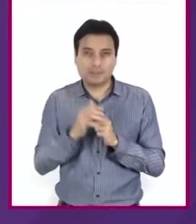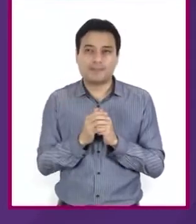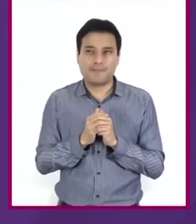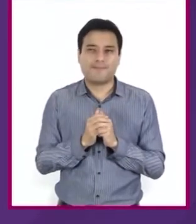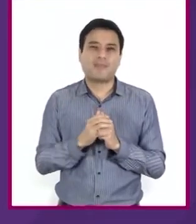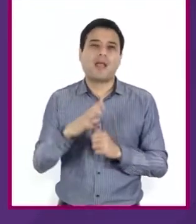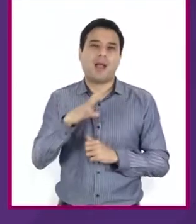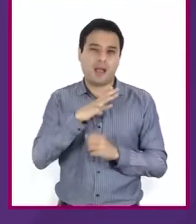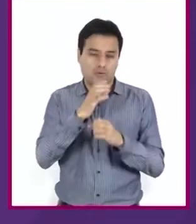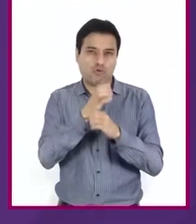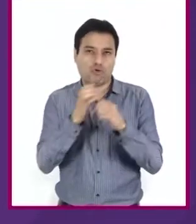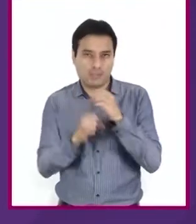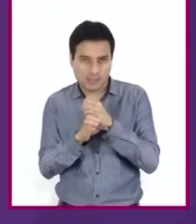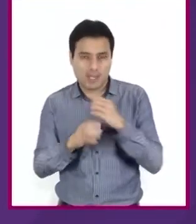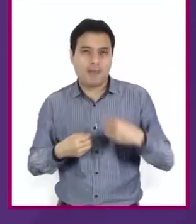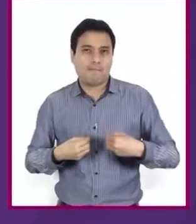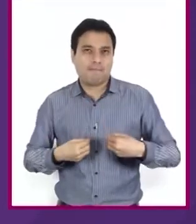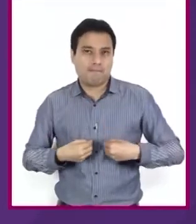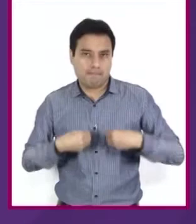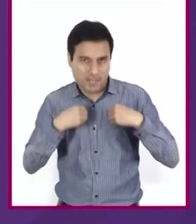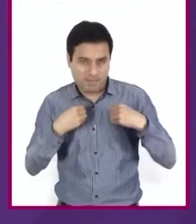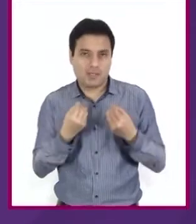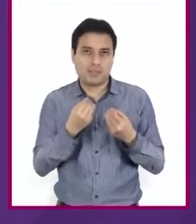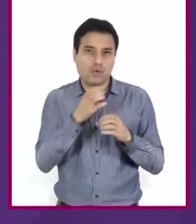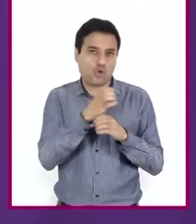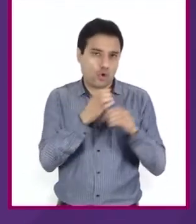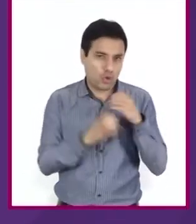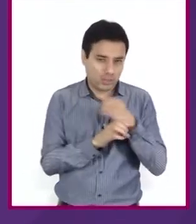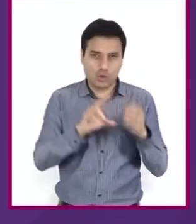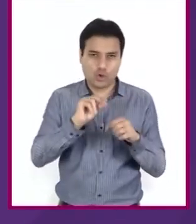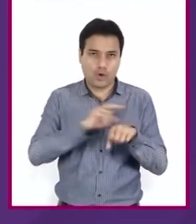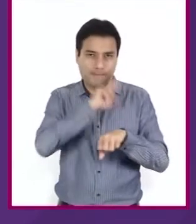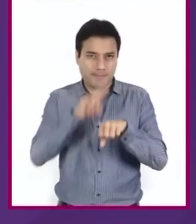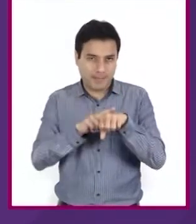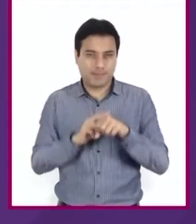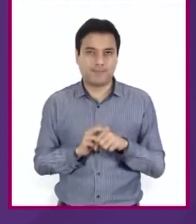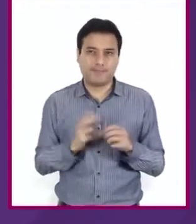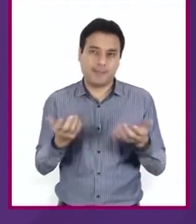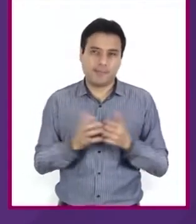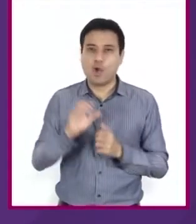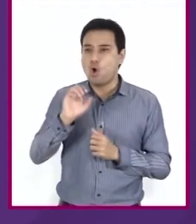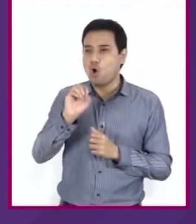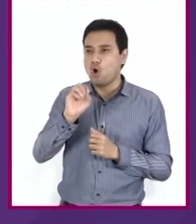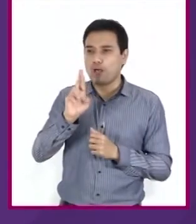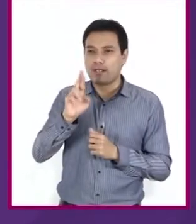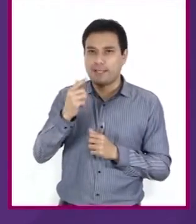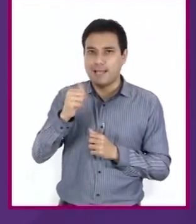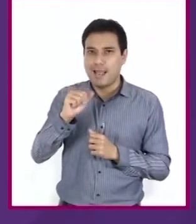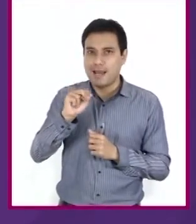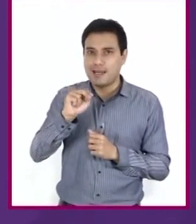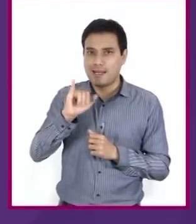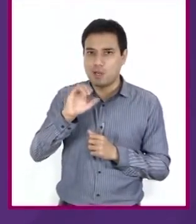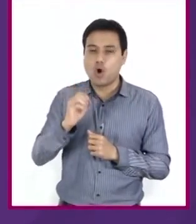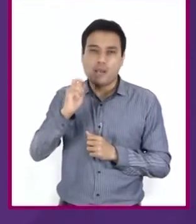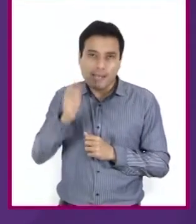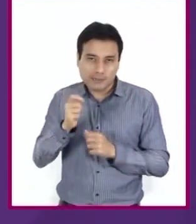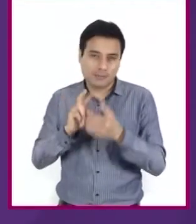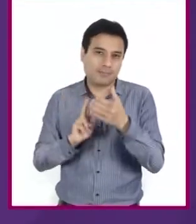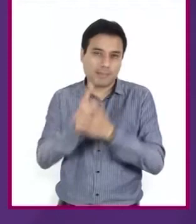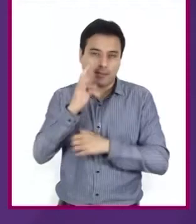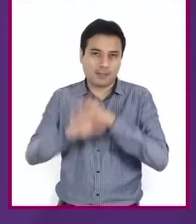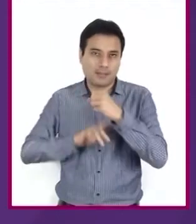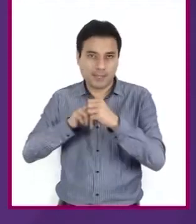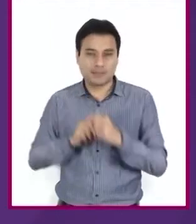viva y no viva. Así surgieron los términos orgánico, para los que vienen de seres vivos, e inorgánico,